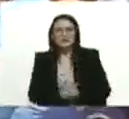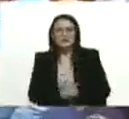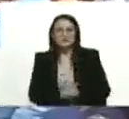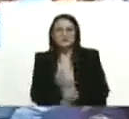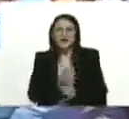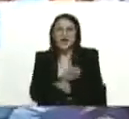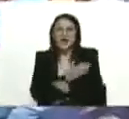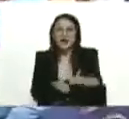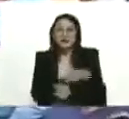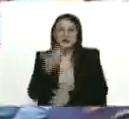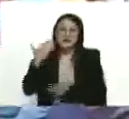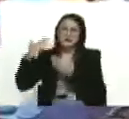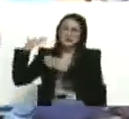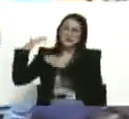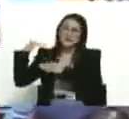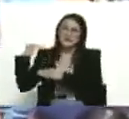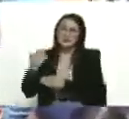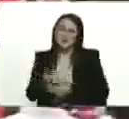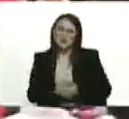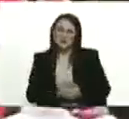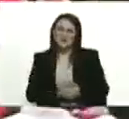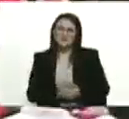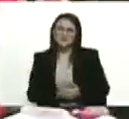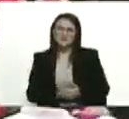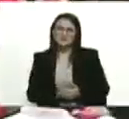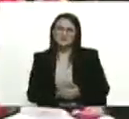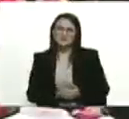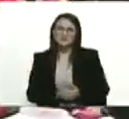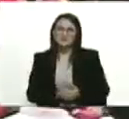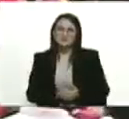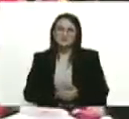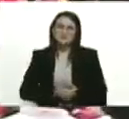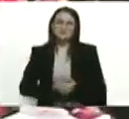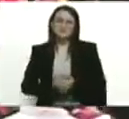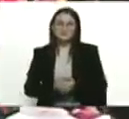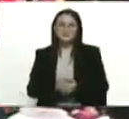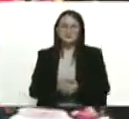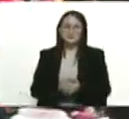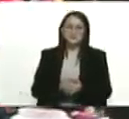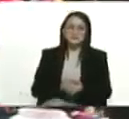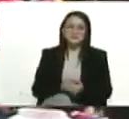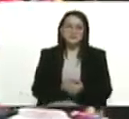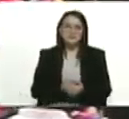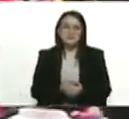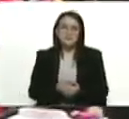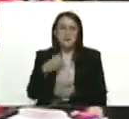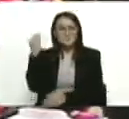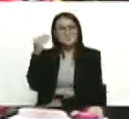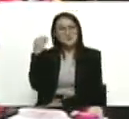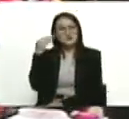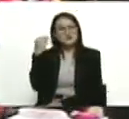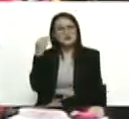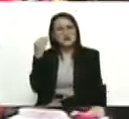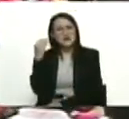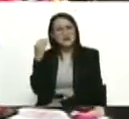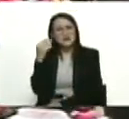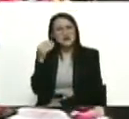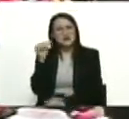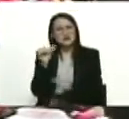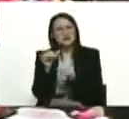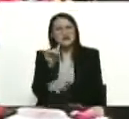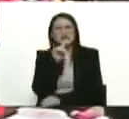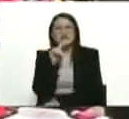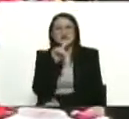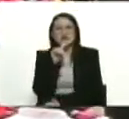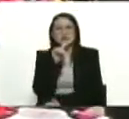antes, hace mucho tiempo, se creía, y había una tesis inclusive, que hablaba que la